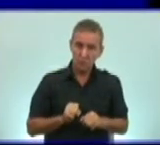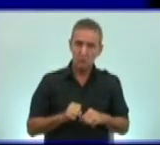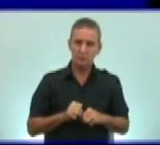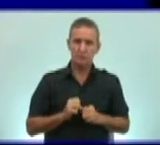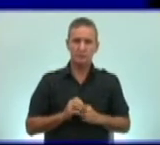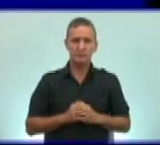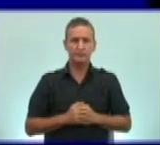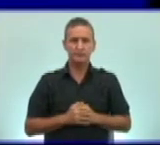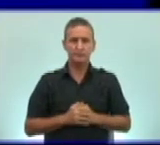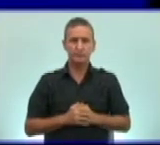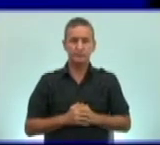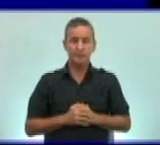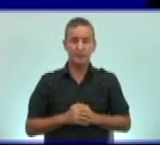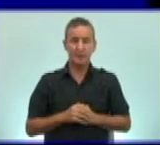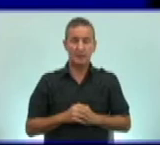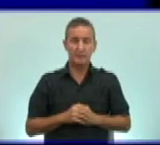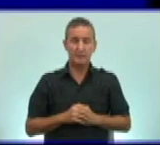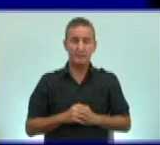vamos entonces